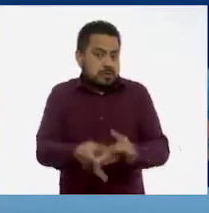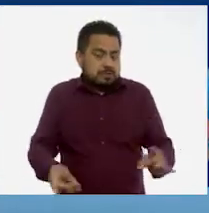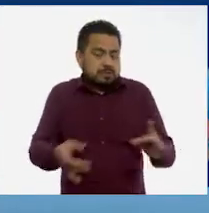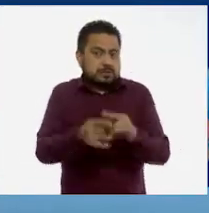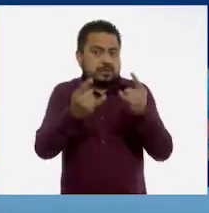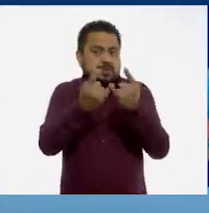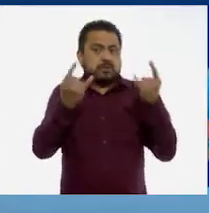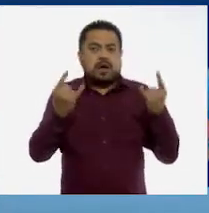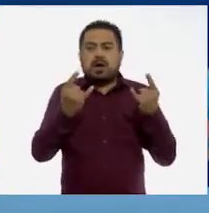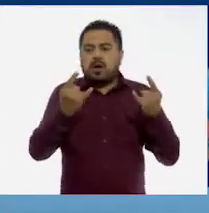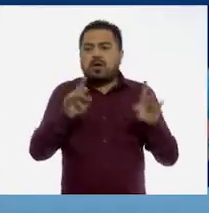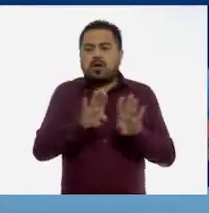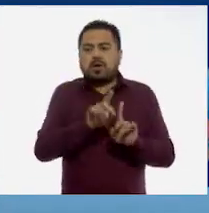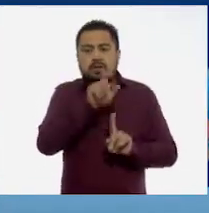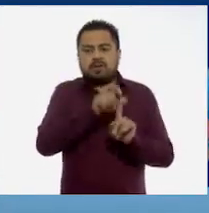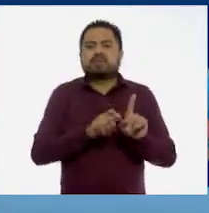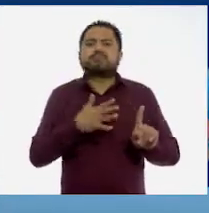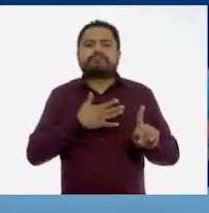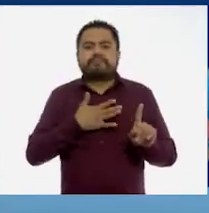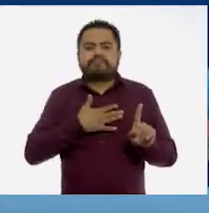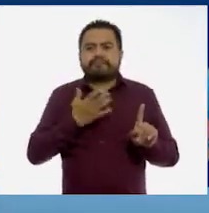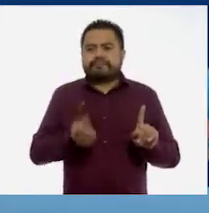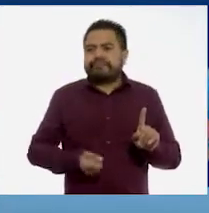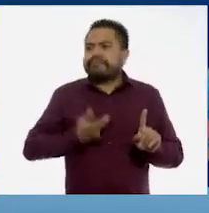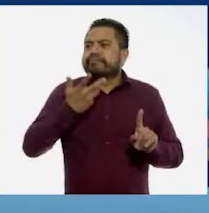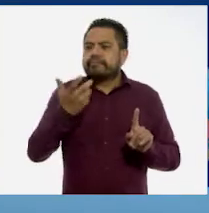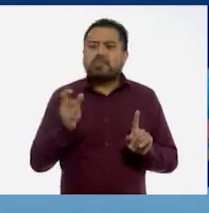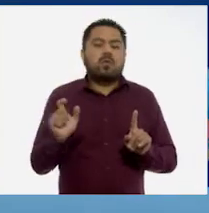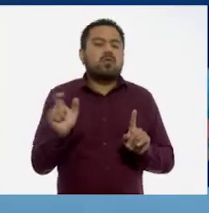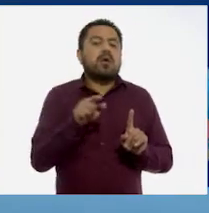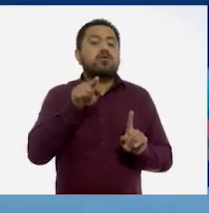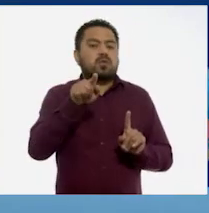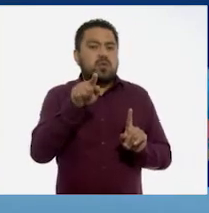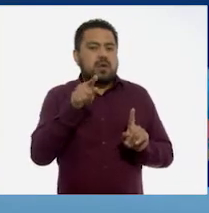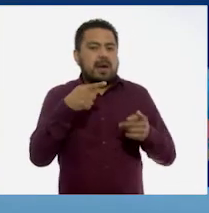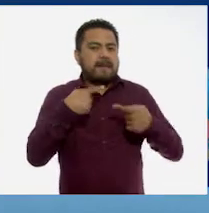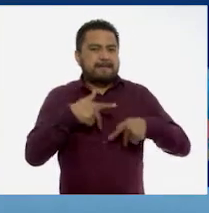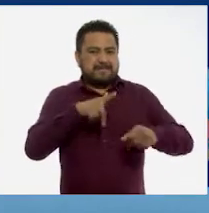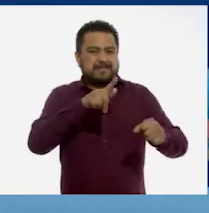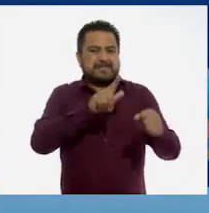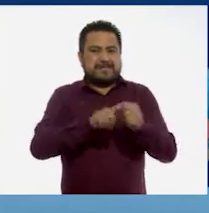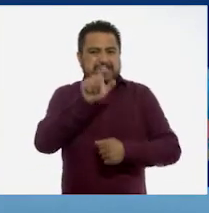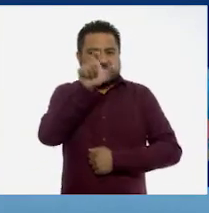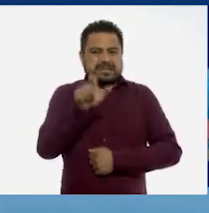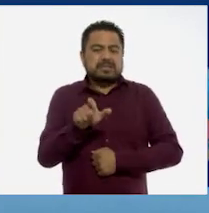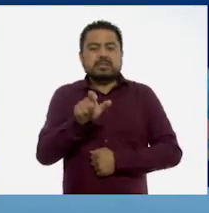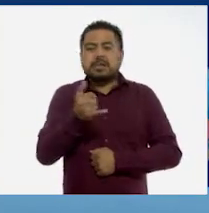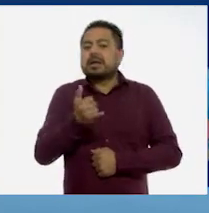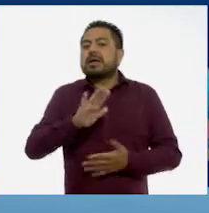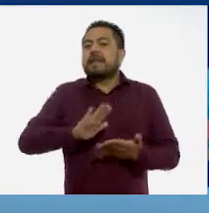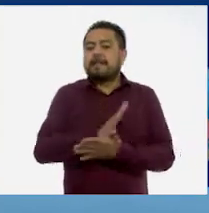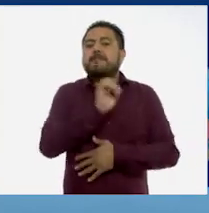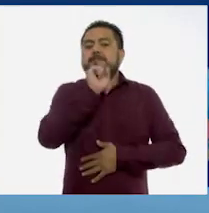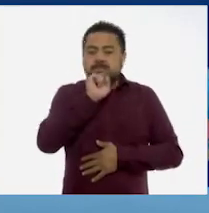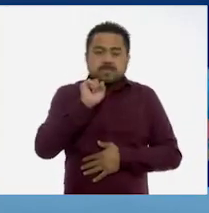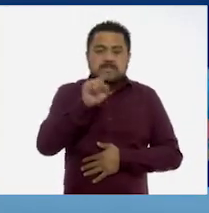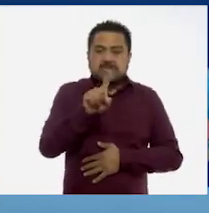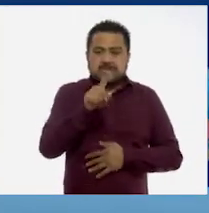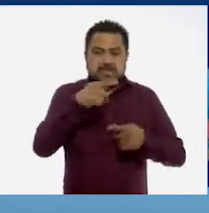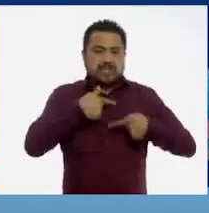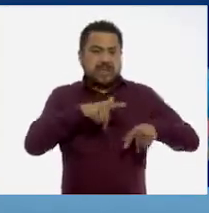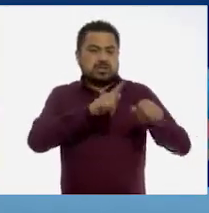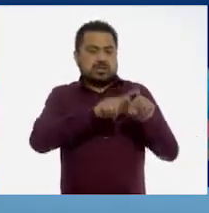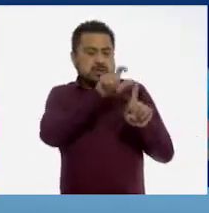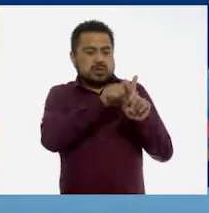por ejemplo, en primera persona, es decir, cuando tú eres el protagonista y también ese protagonista